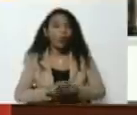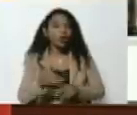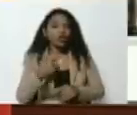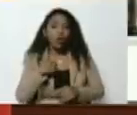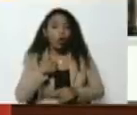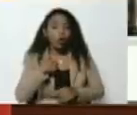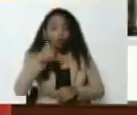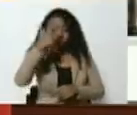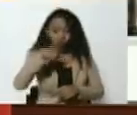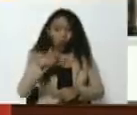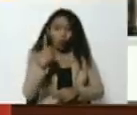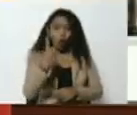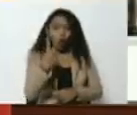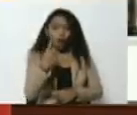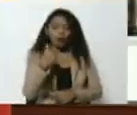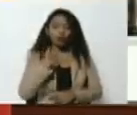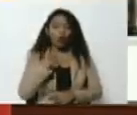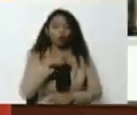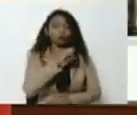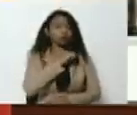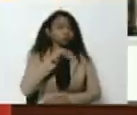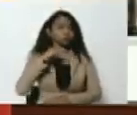un hombre individual.